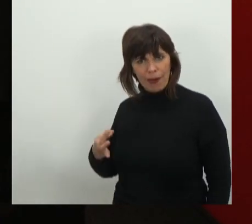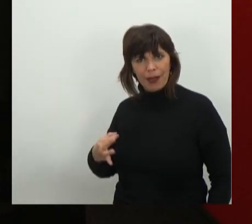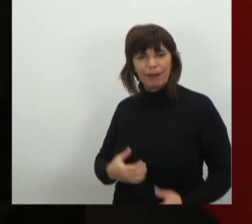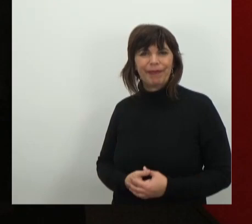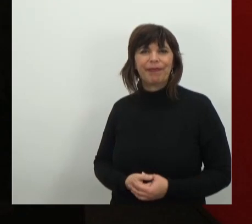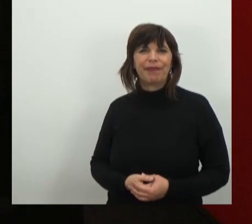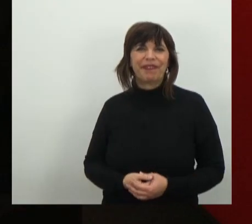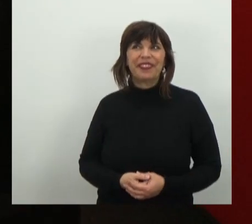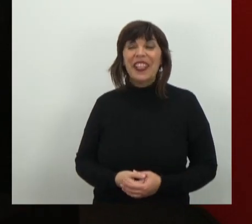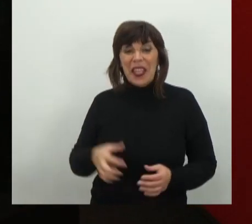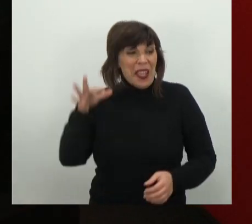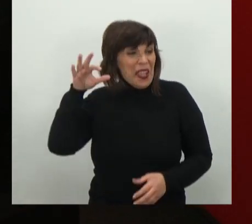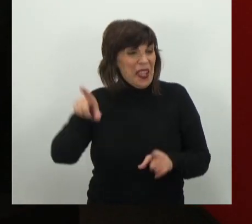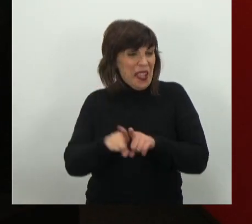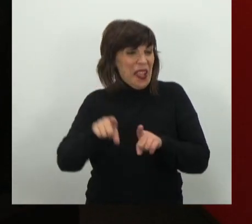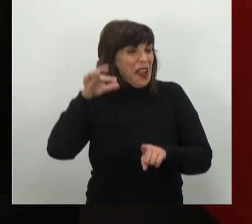que ella se sentó a sus pies.